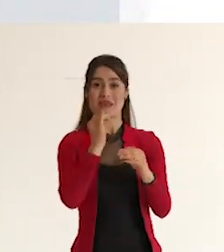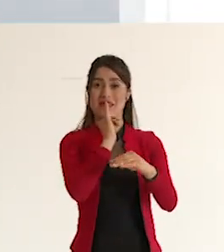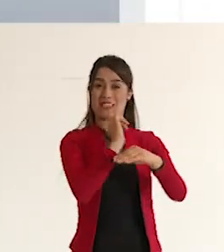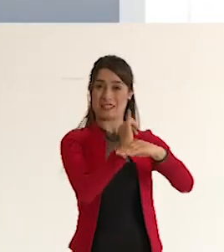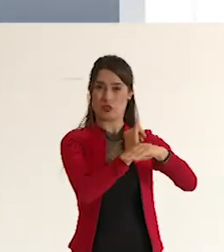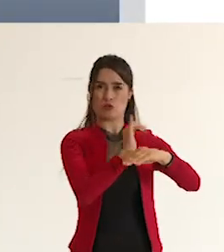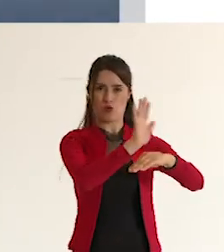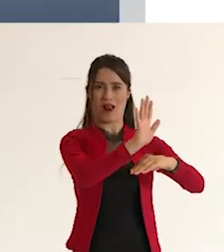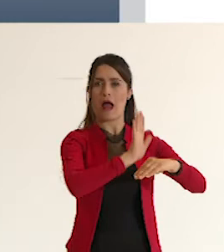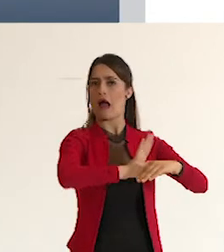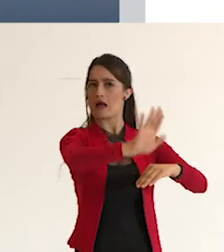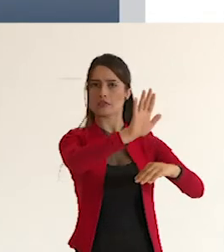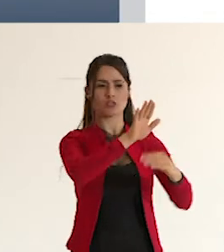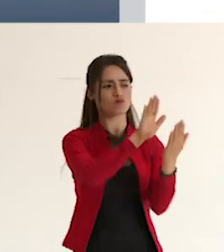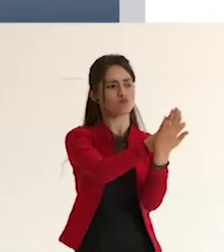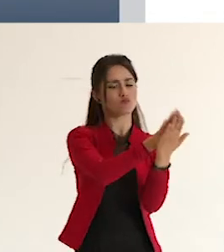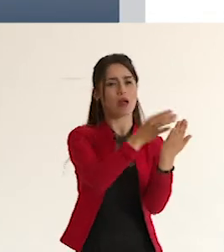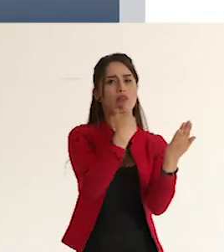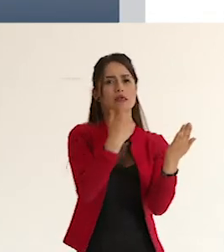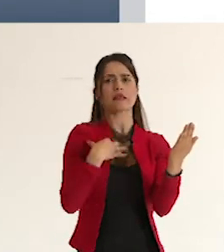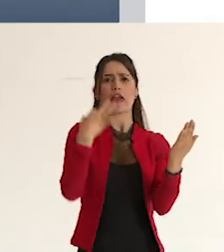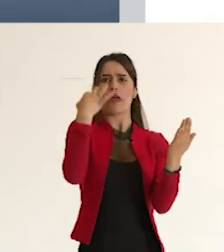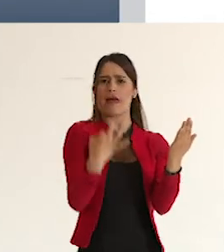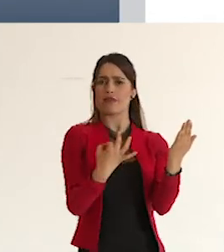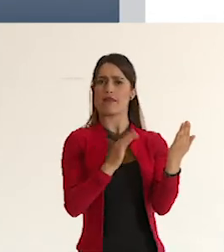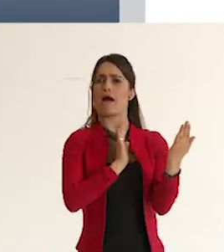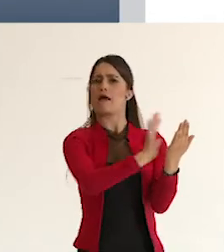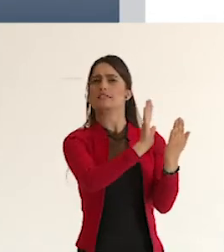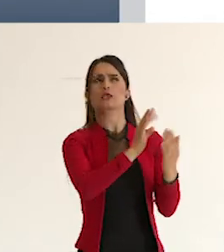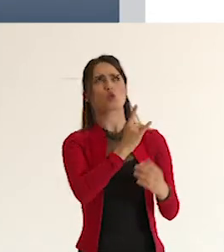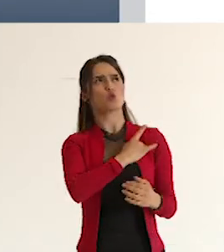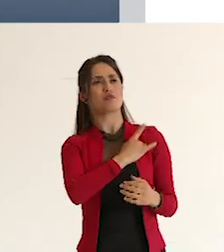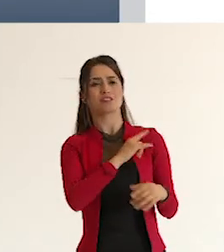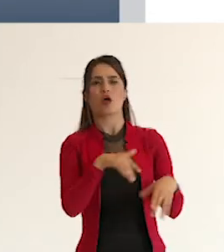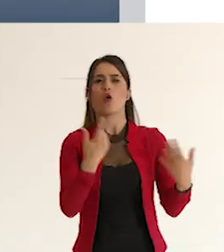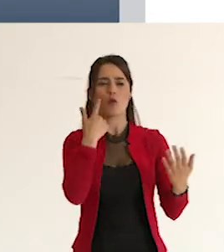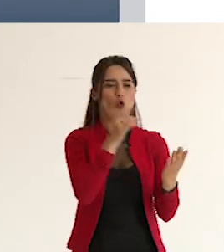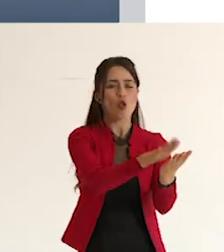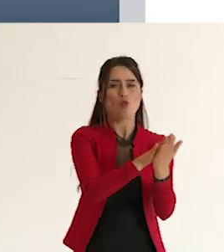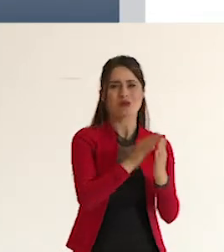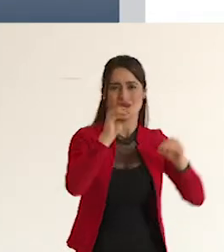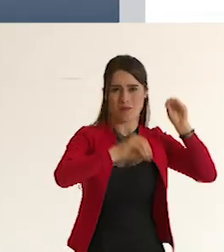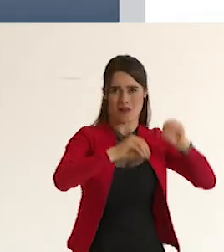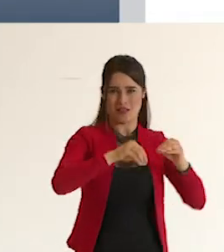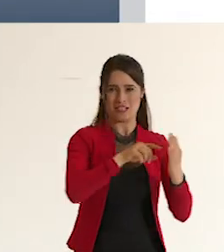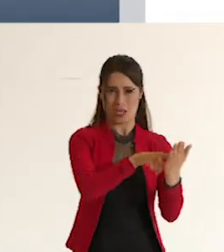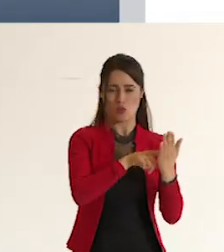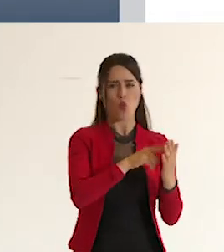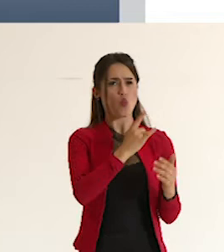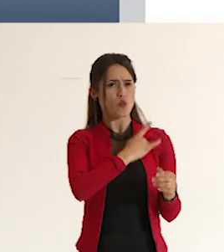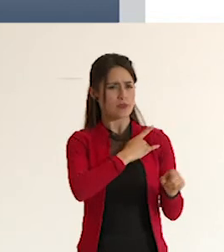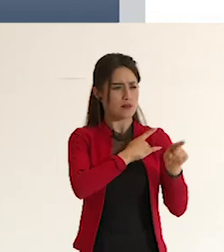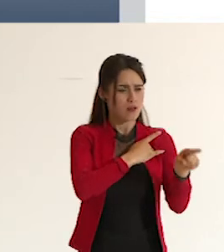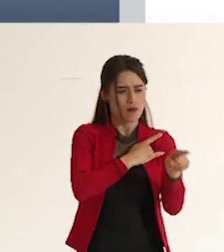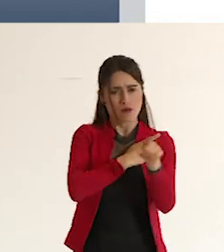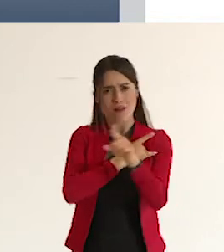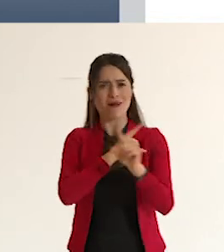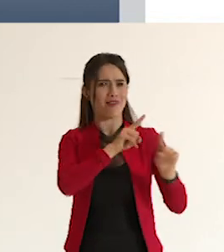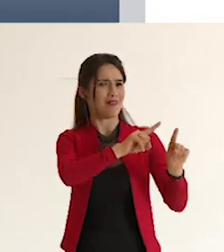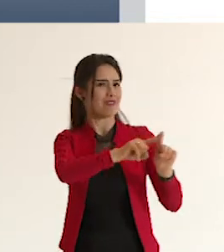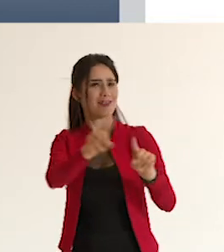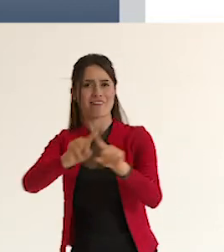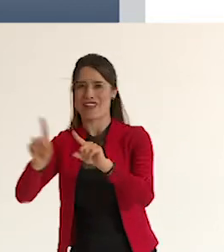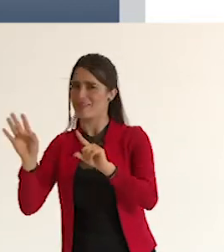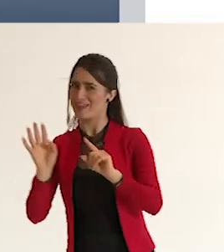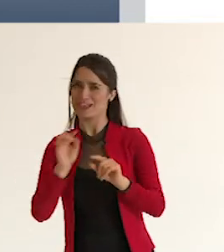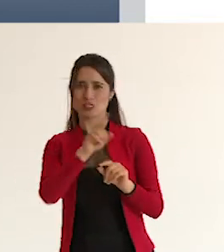tiene organizada la educación ética en su institución y eso uno se da cuenta que cada universidad tiene su forma distinta de